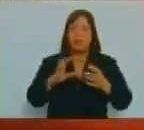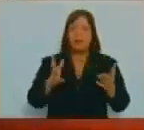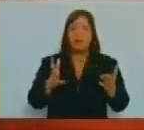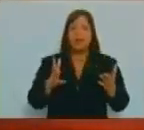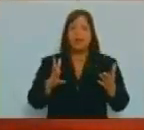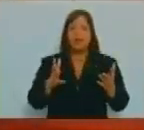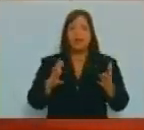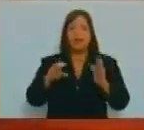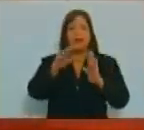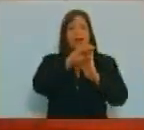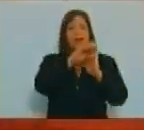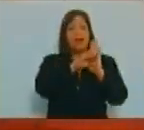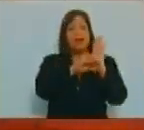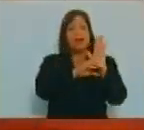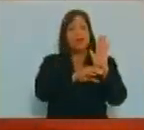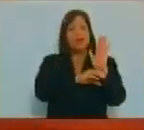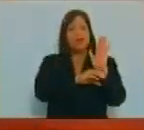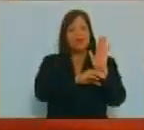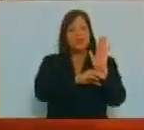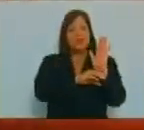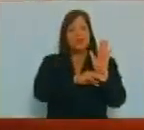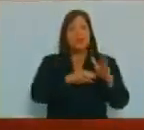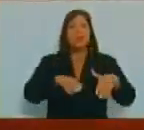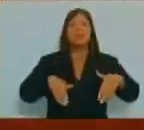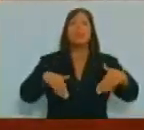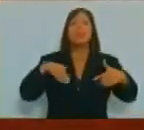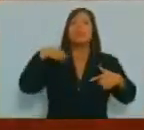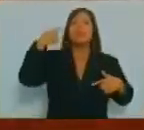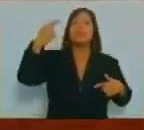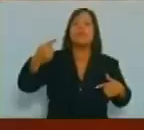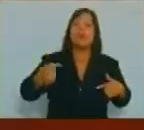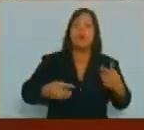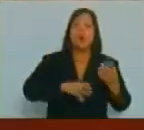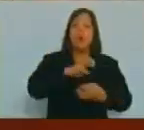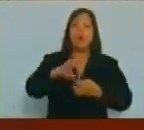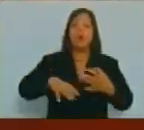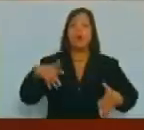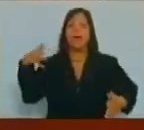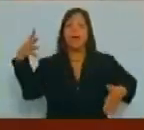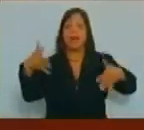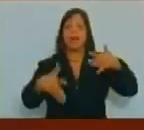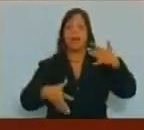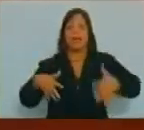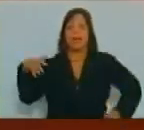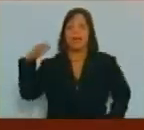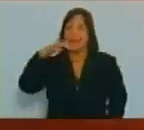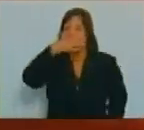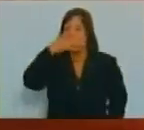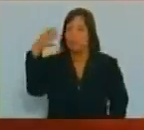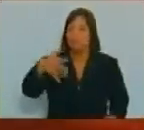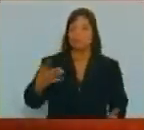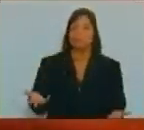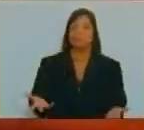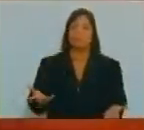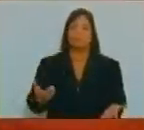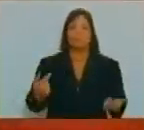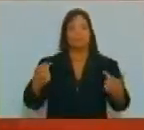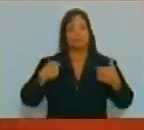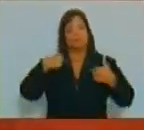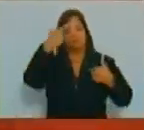son condiciones para generar el problema de la delincuencia yo